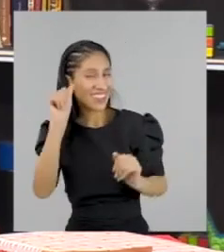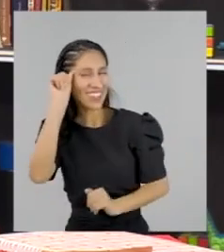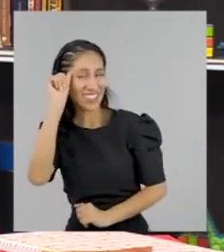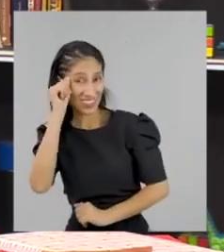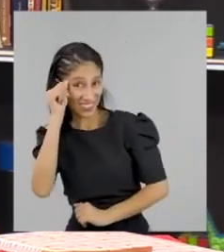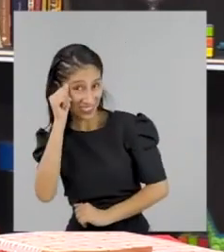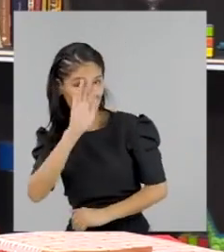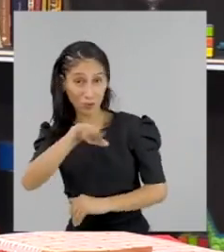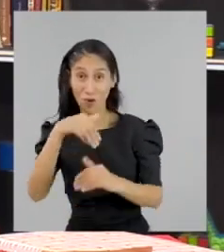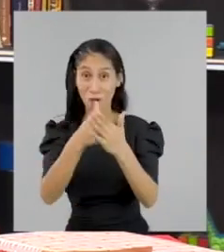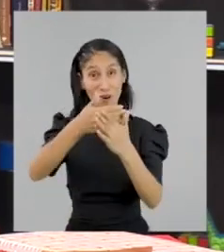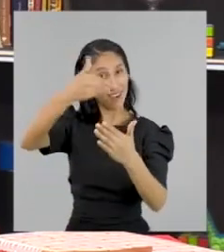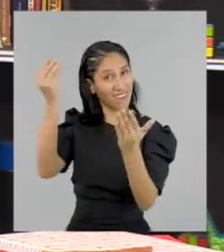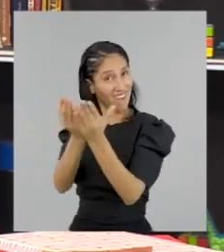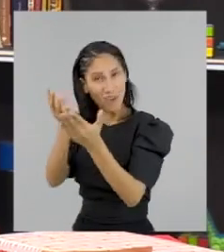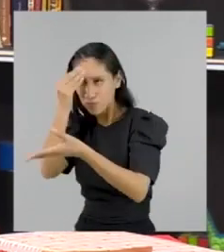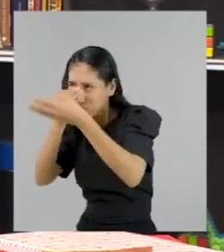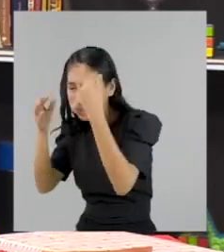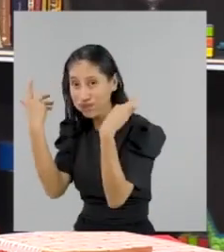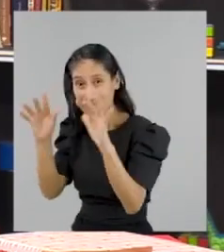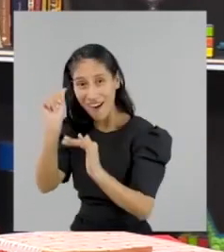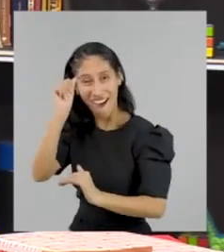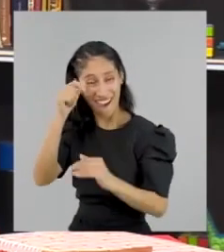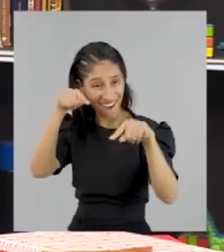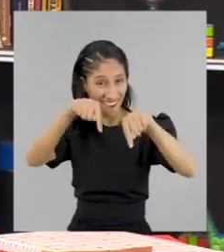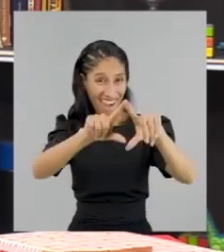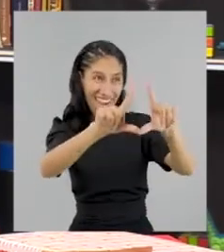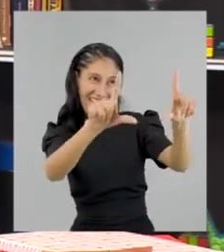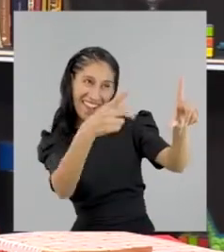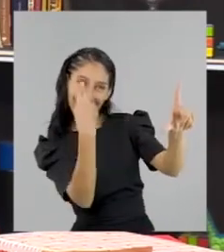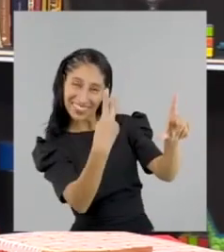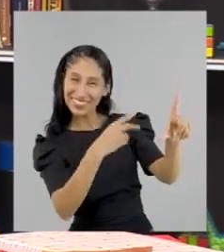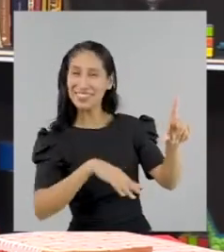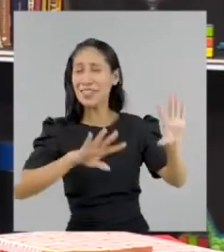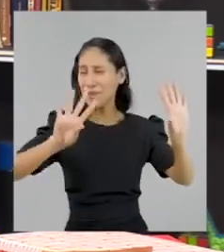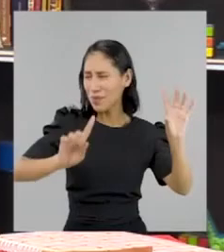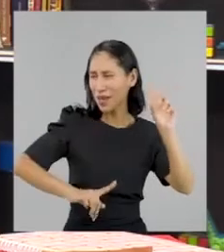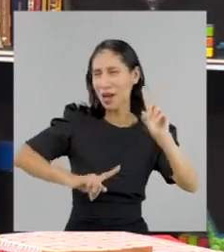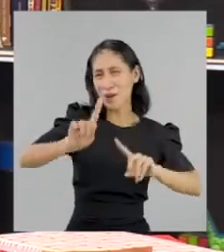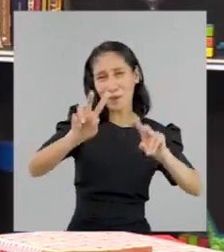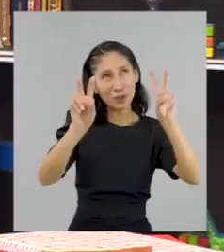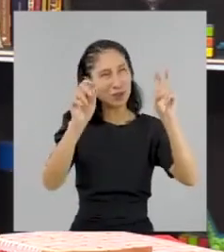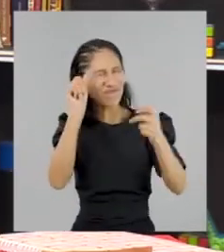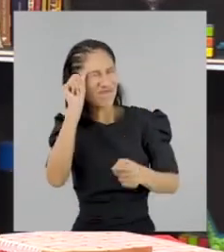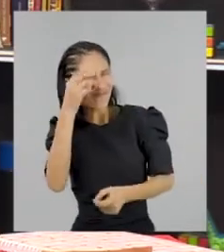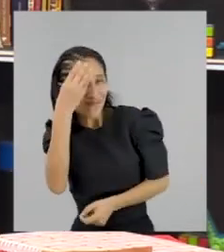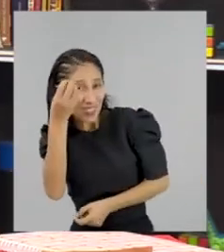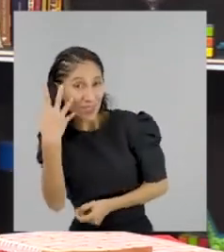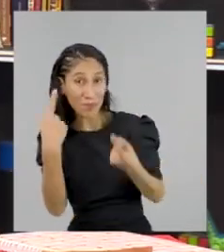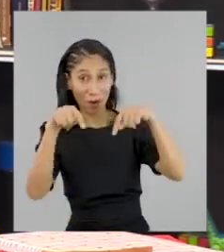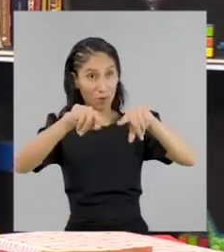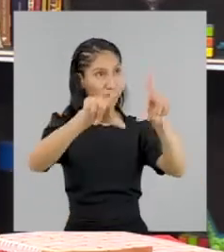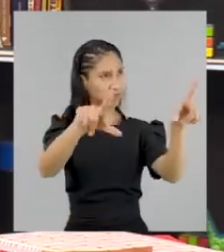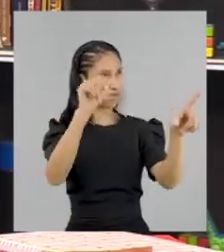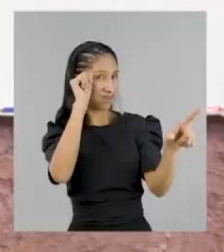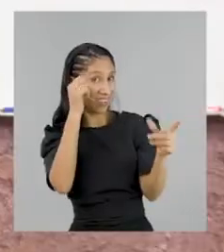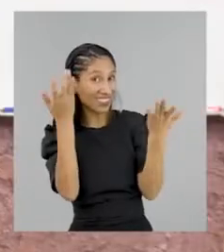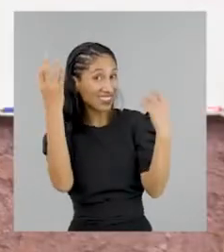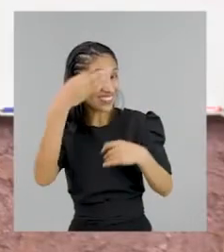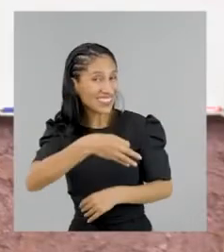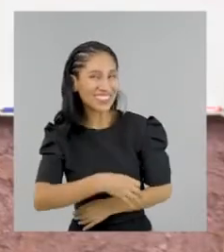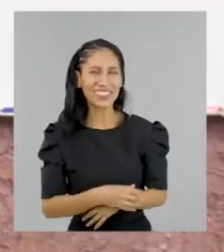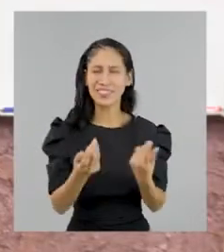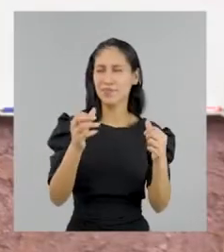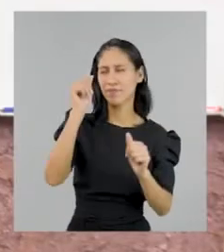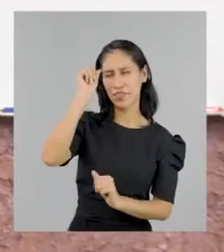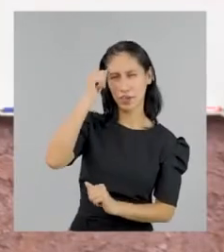chicos, reforzaron sus conocimientos también? Seguro algo no se acordaban, pero ahora sí se acuerdan, ¿verdad que sí?